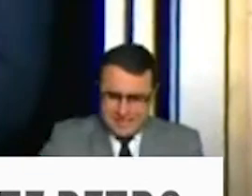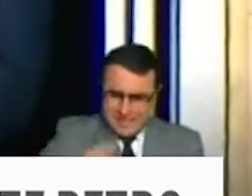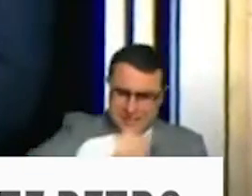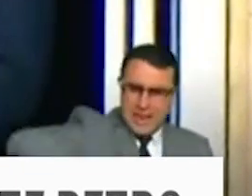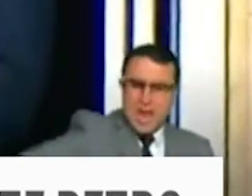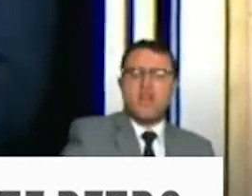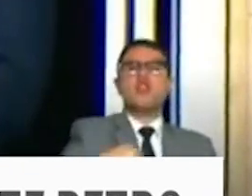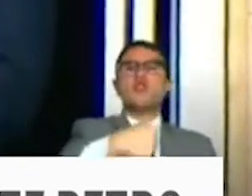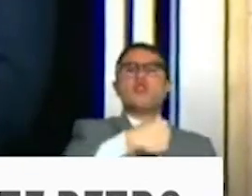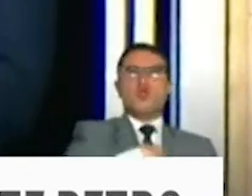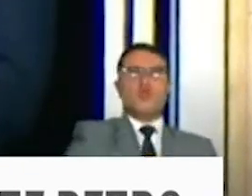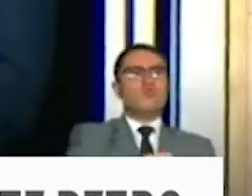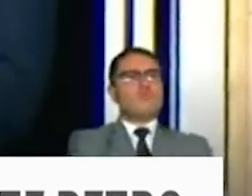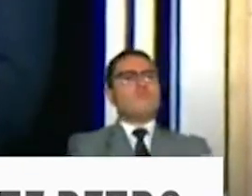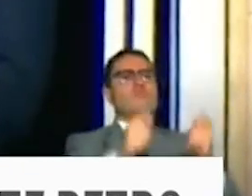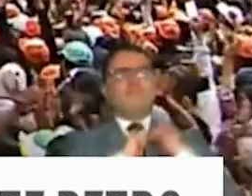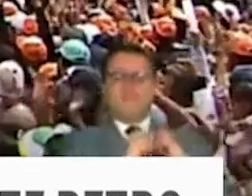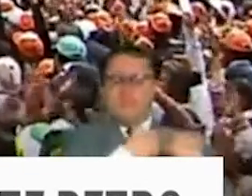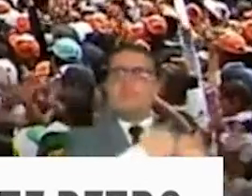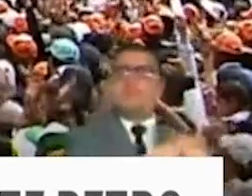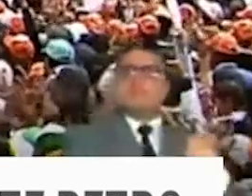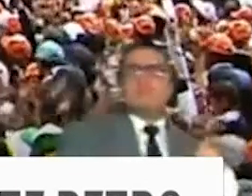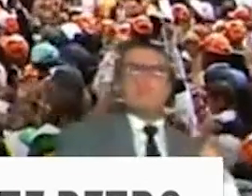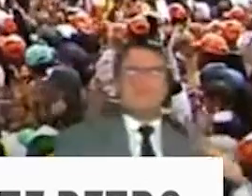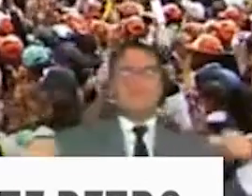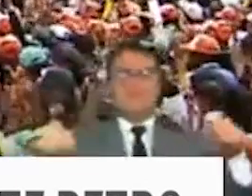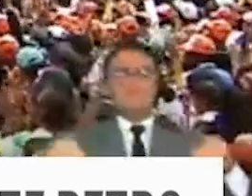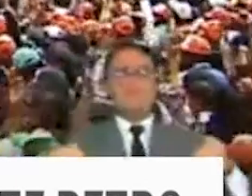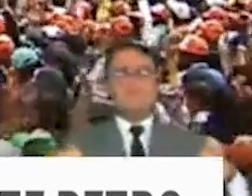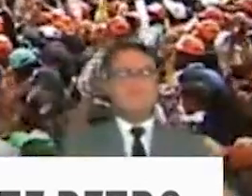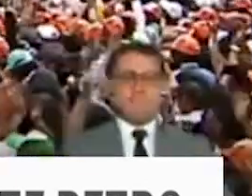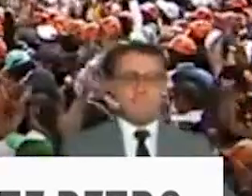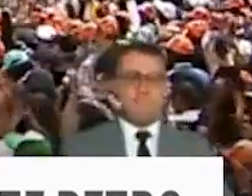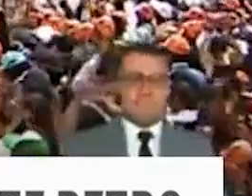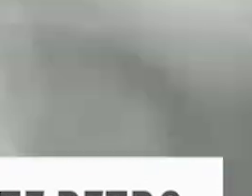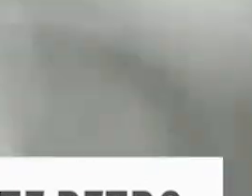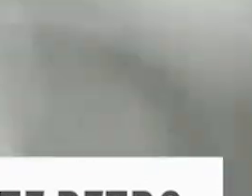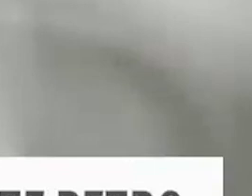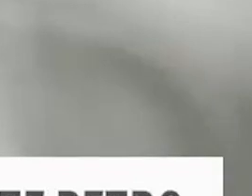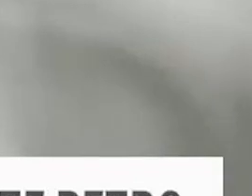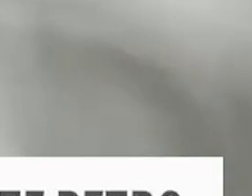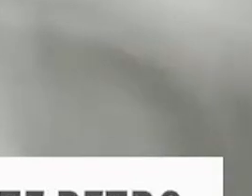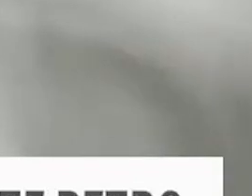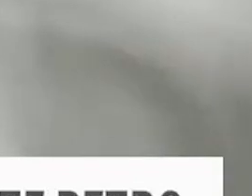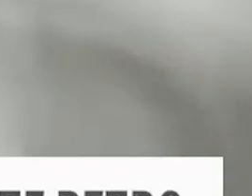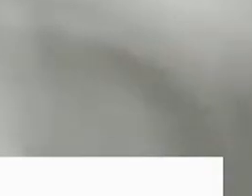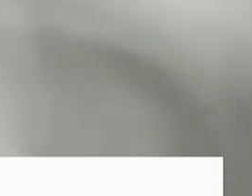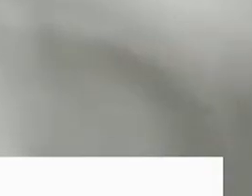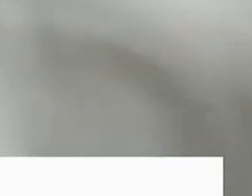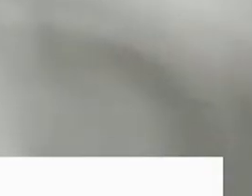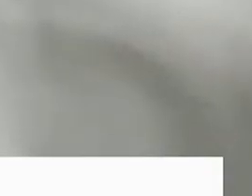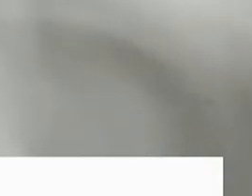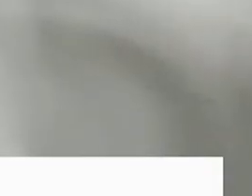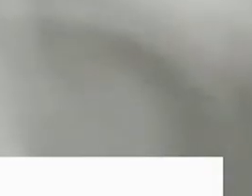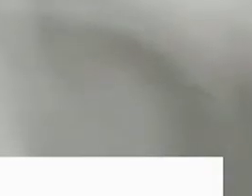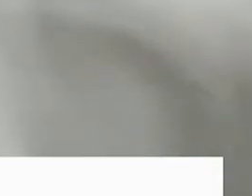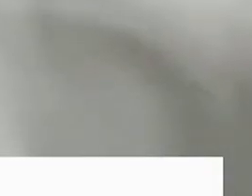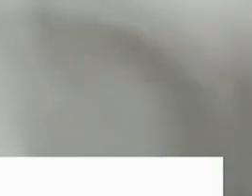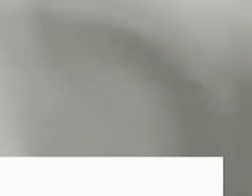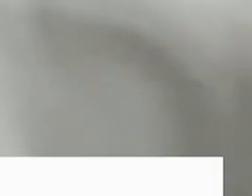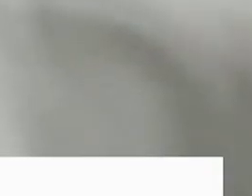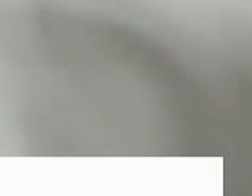gobierno tengan respaldo social y por eso el llamado a la movilización. Trata de dar tranquilidad en lo que fue su mensaje